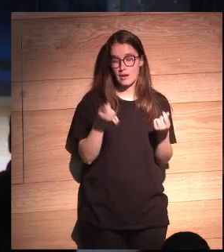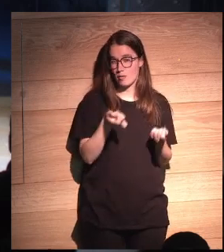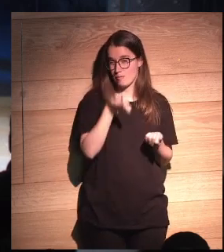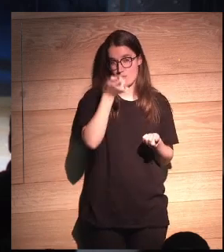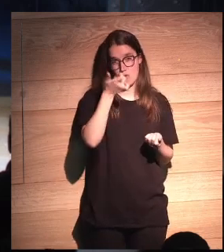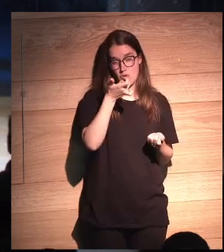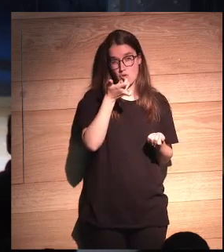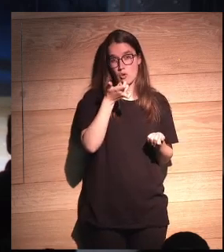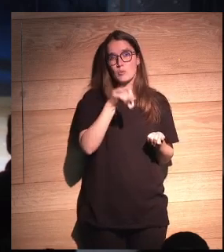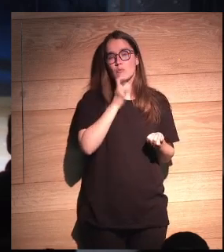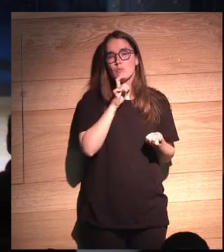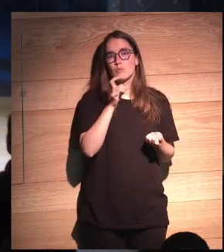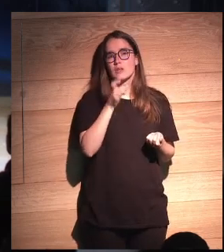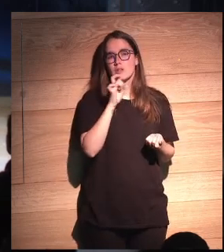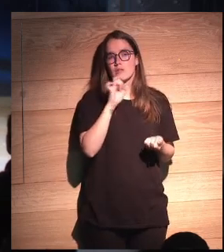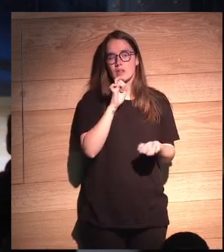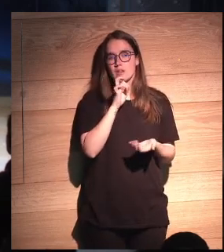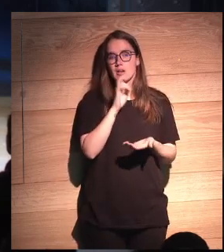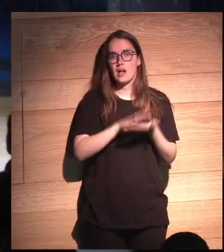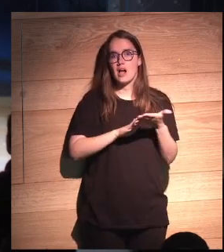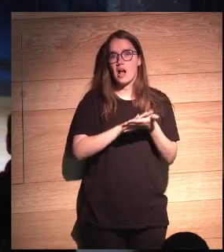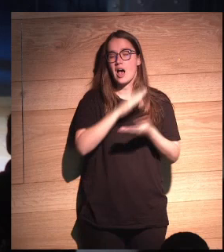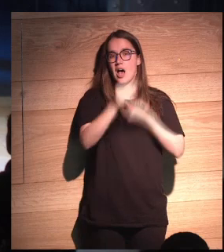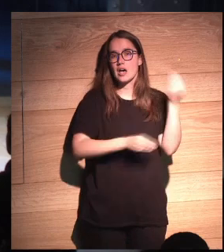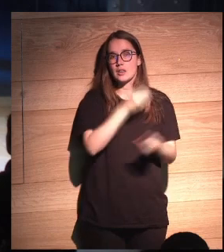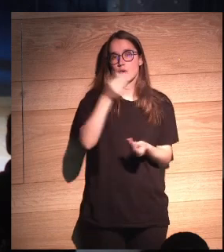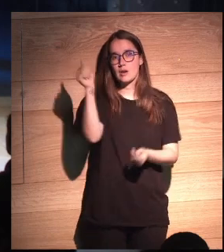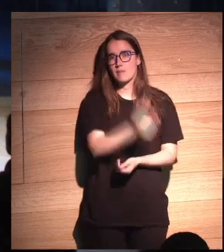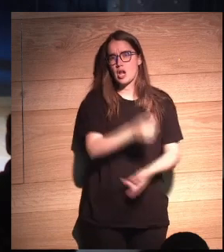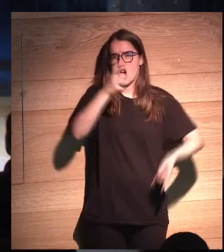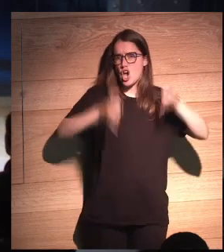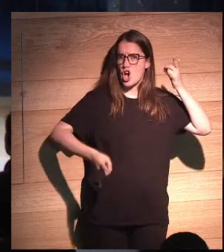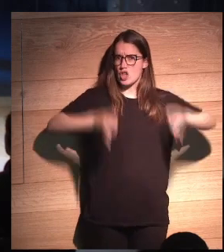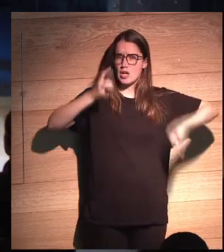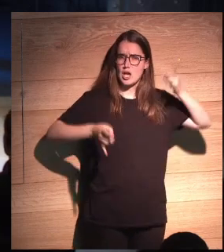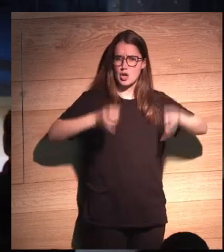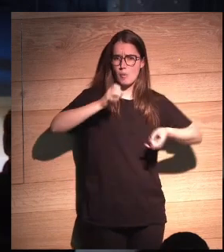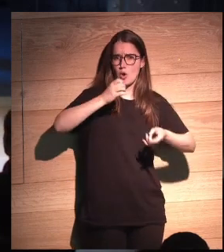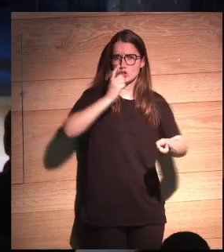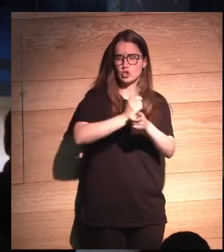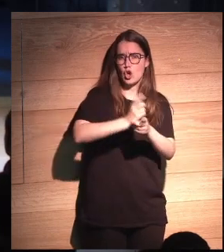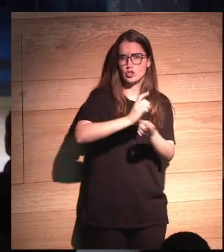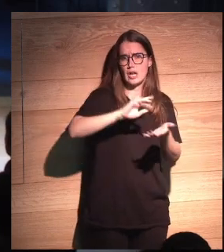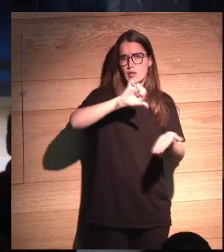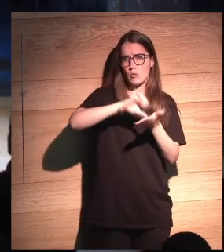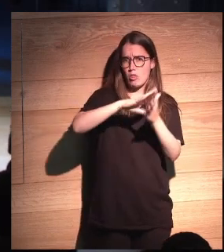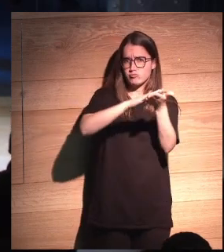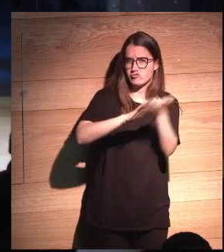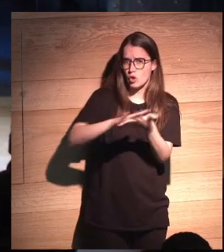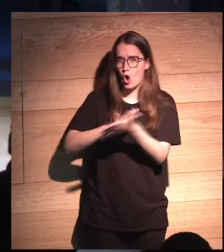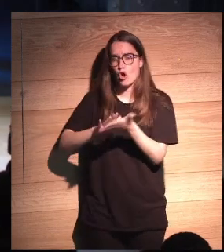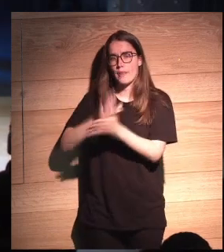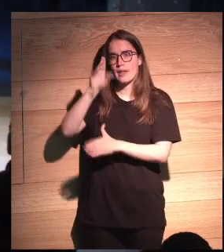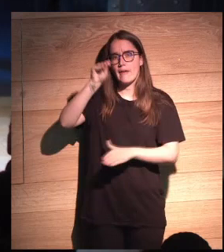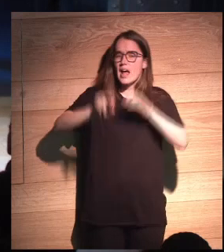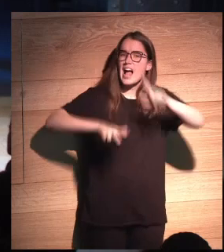dinero seguramente es muy difícil abordar una peli de robots gigantes destruyendo una ciudad o de tiranosaurios persiguiéndote, pero sí que